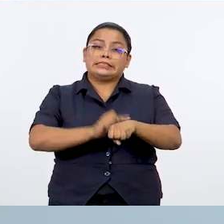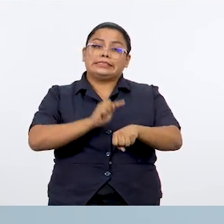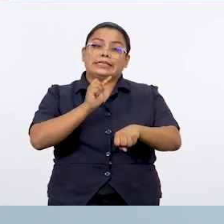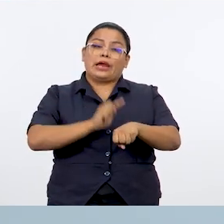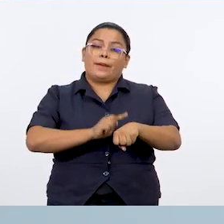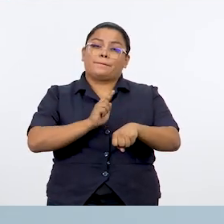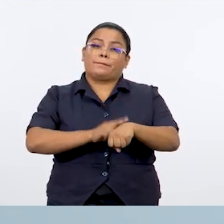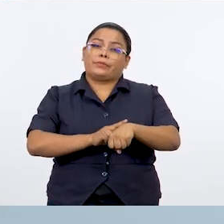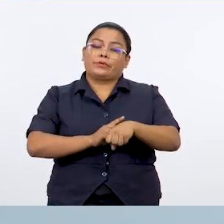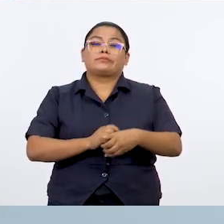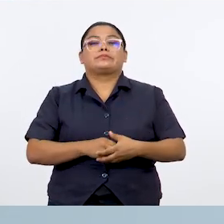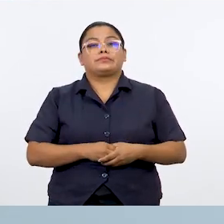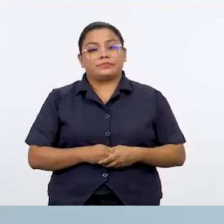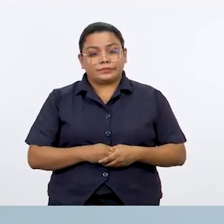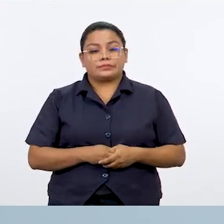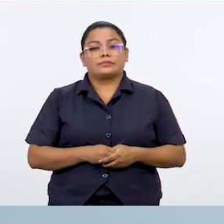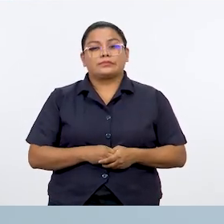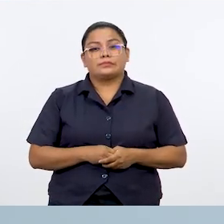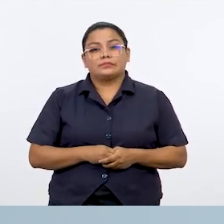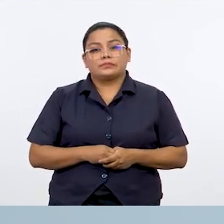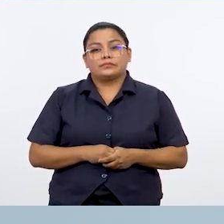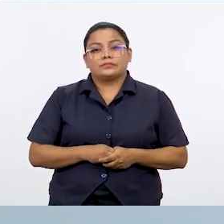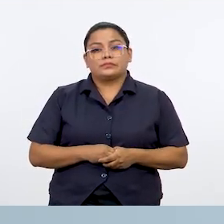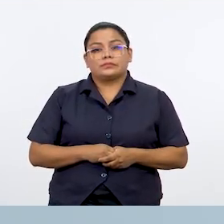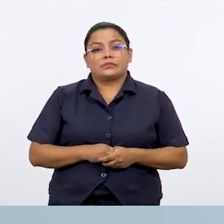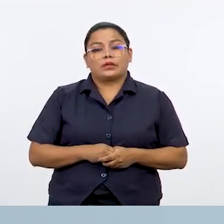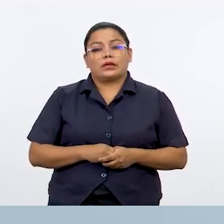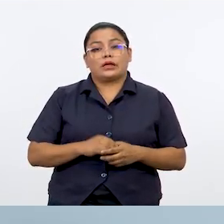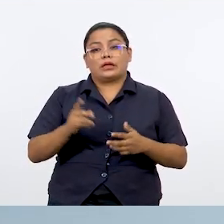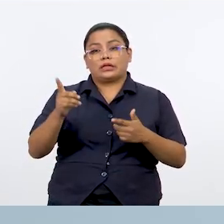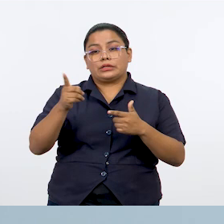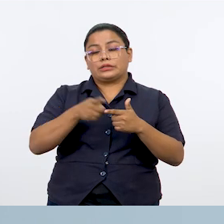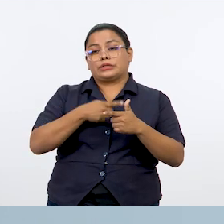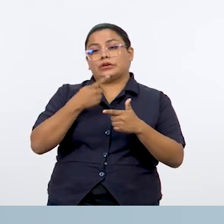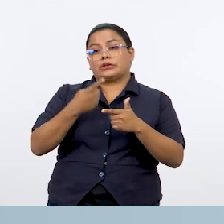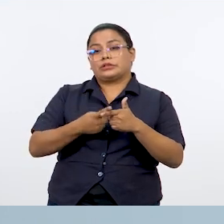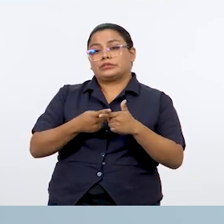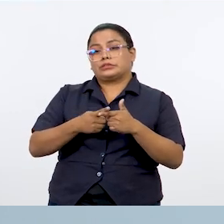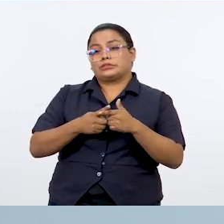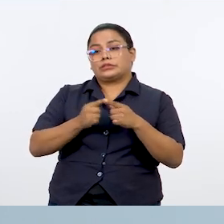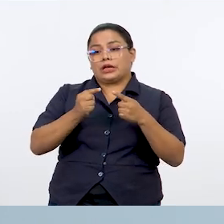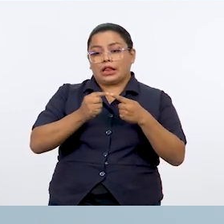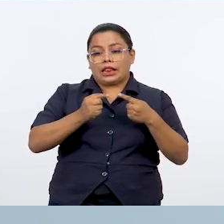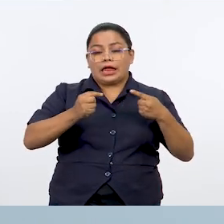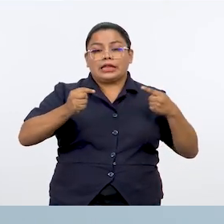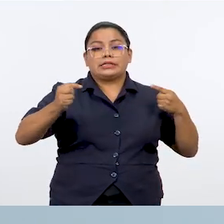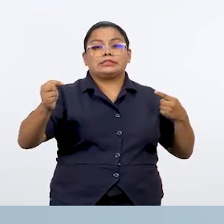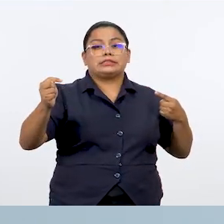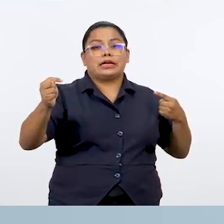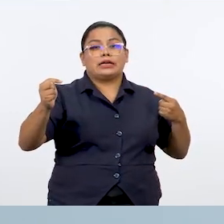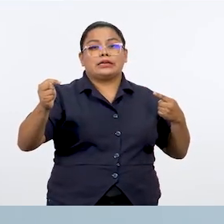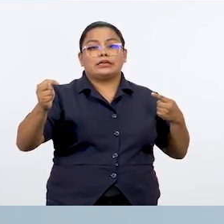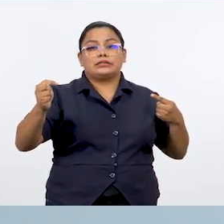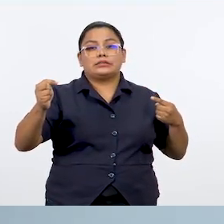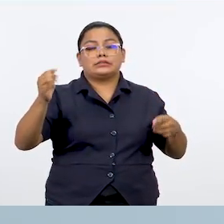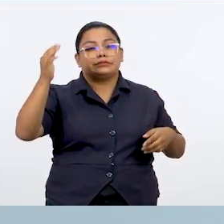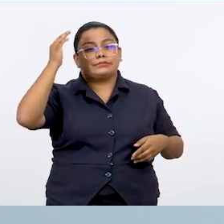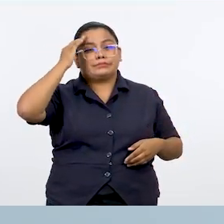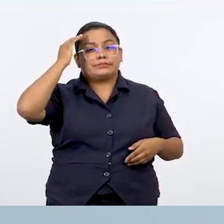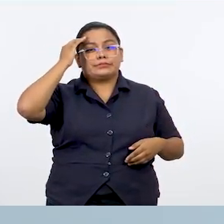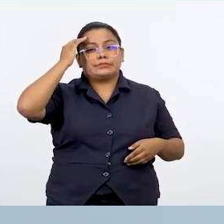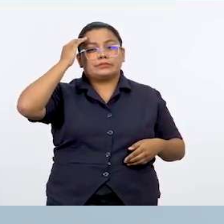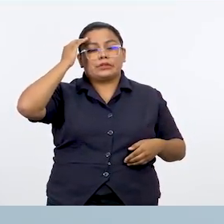la cantidad de horas, es decir, por el tiempo. Entonces, la distancia recorrida la vamos a